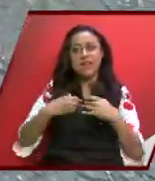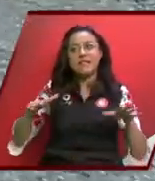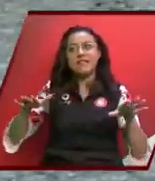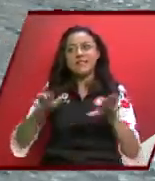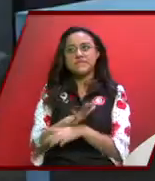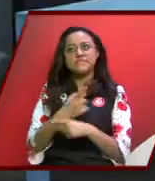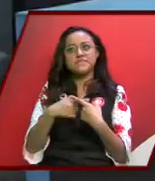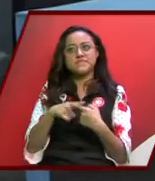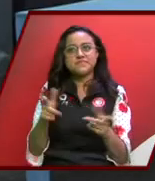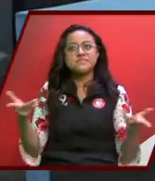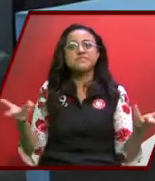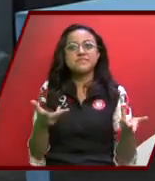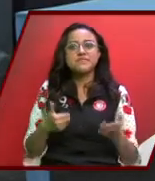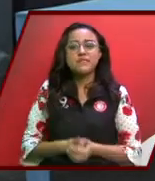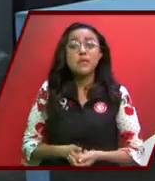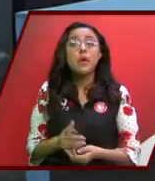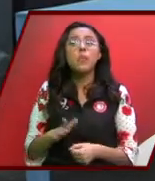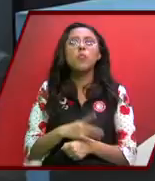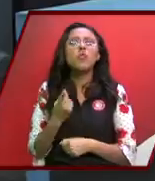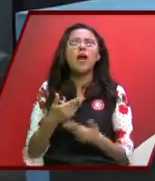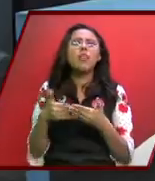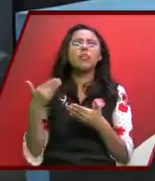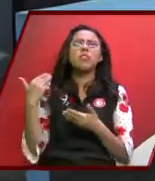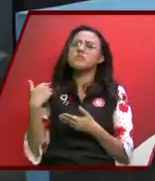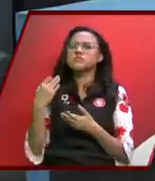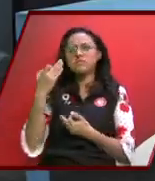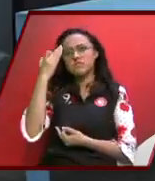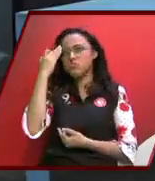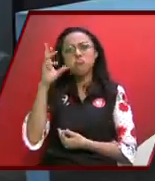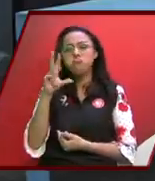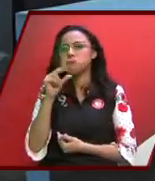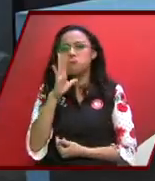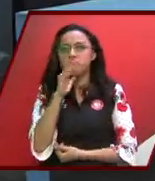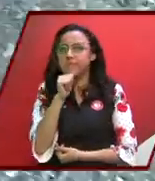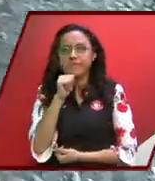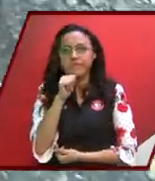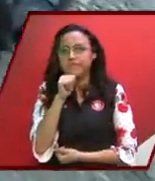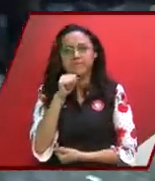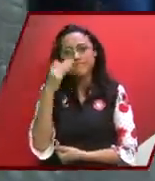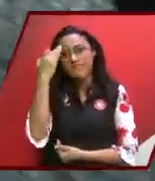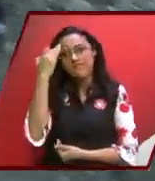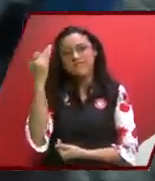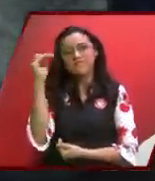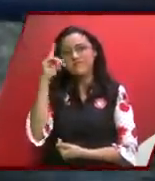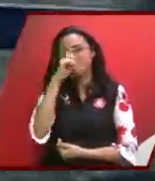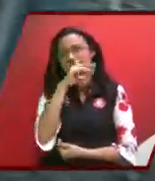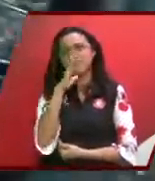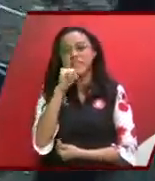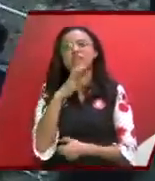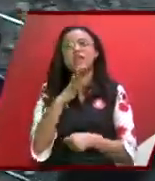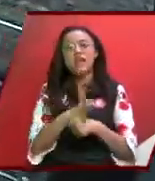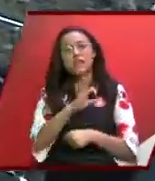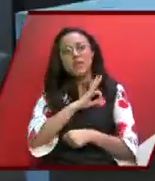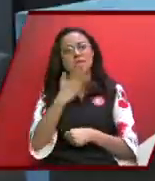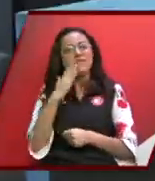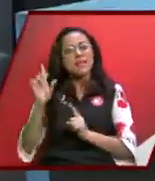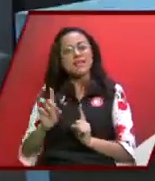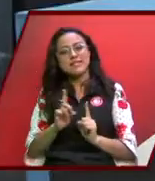muy diferente. Porque ya tenía mucho que no salía. Ya si ya salgo y ya me ves